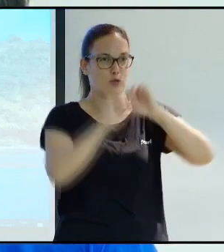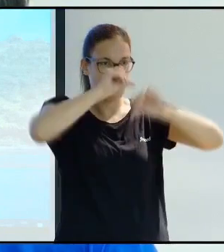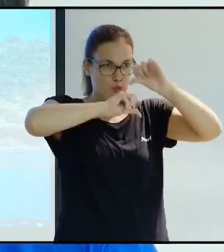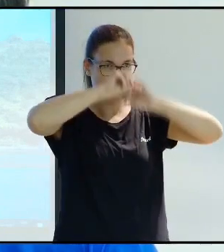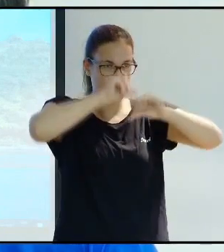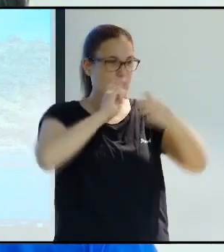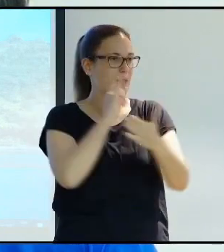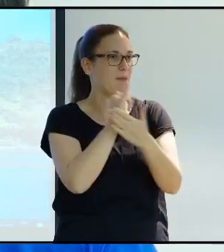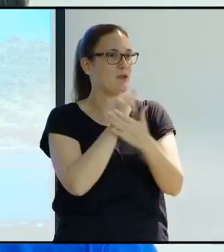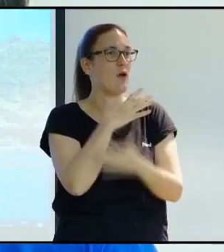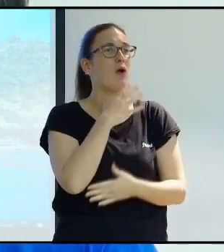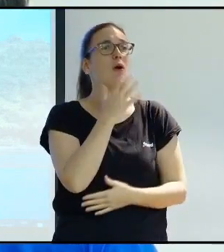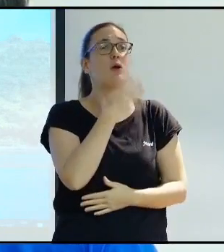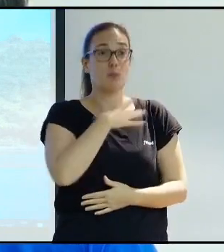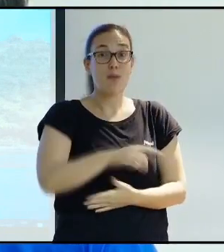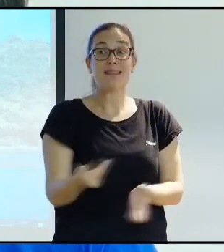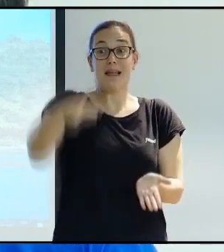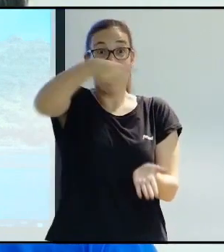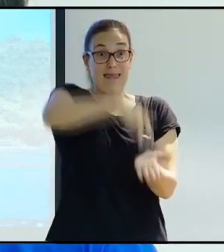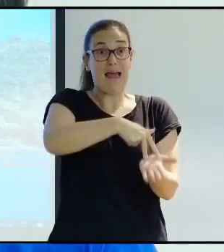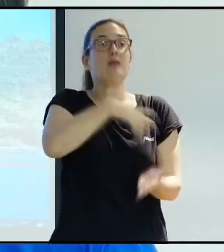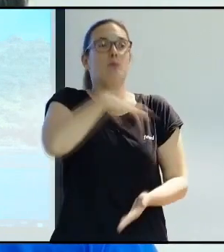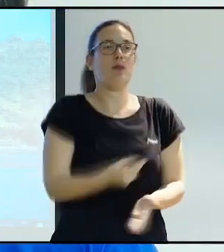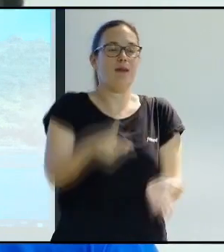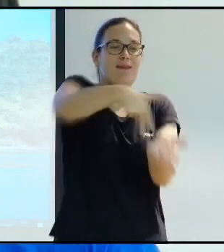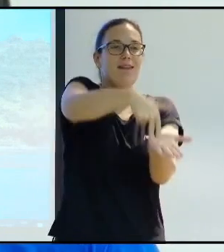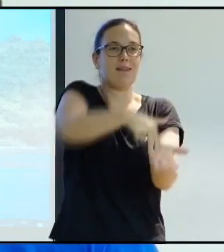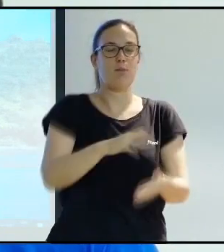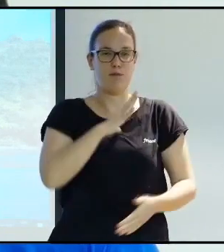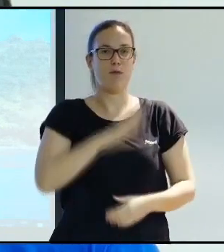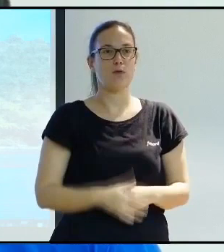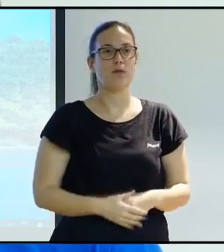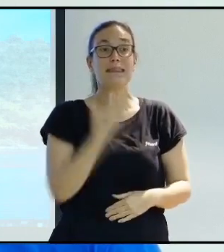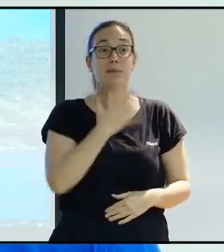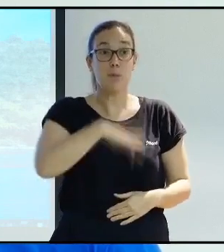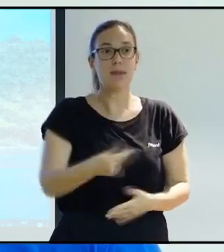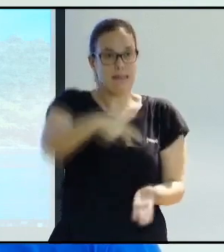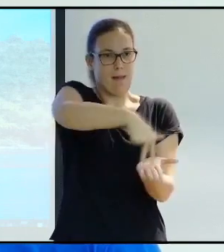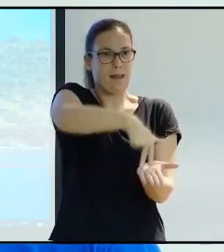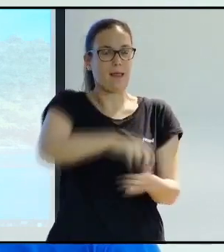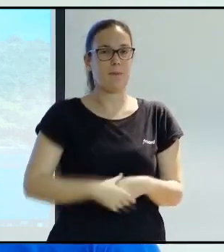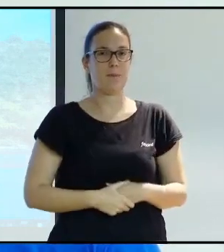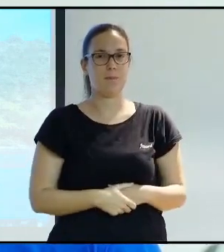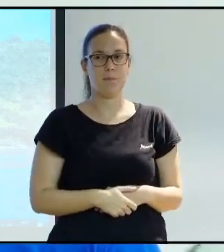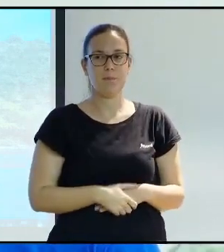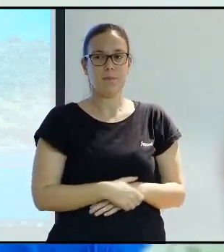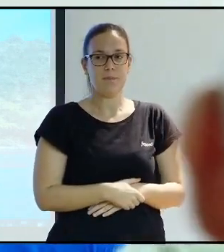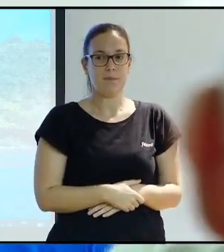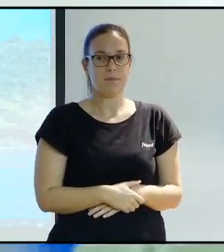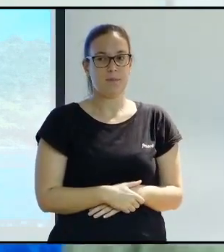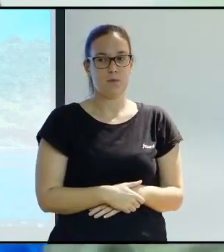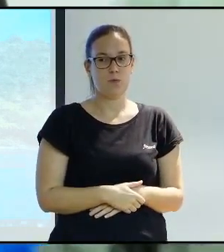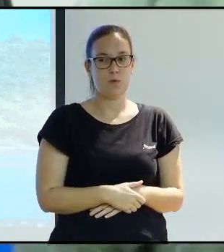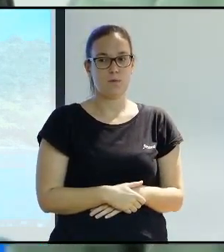Todo el que pueda, por favor, que se levante. Todo el que pueda, que se levante. Por favor, todo el que pueda, que se levante.